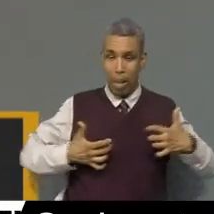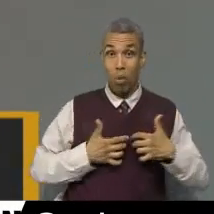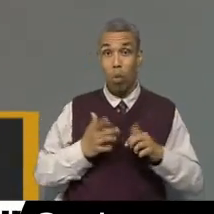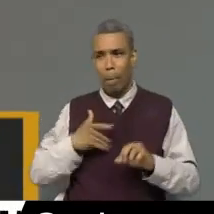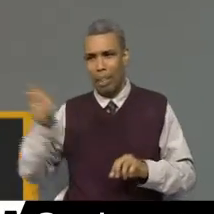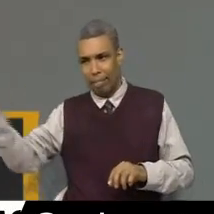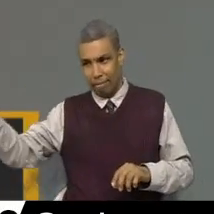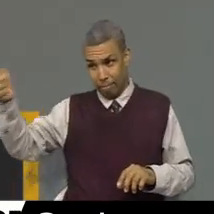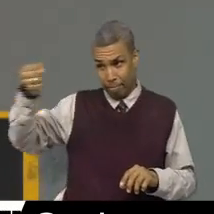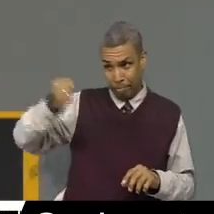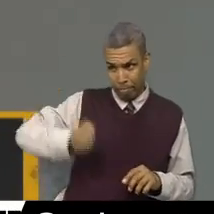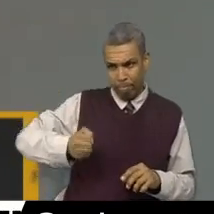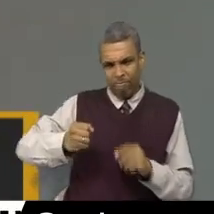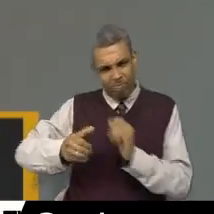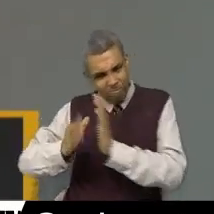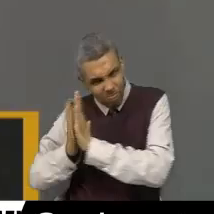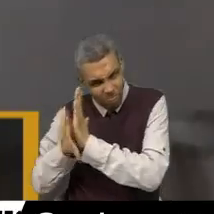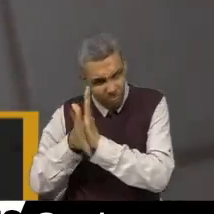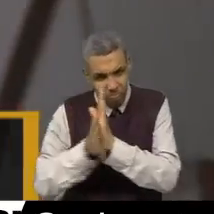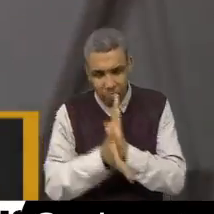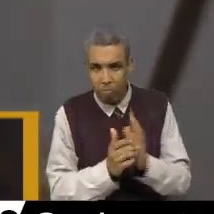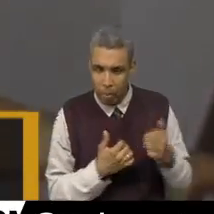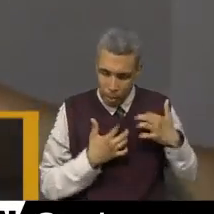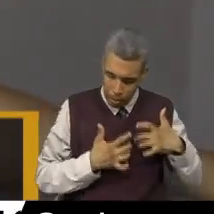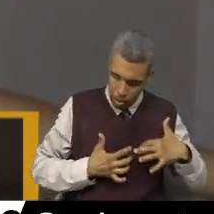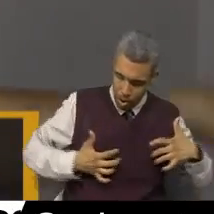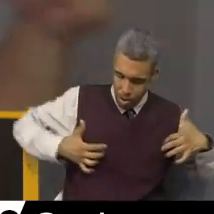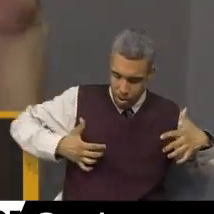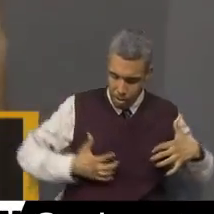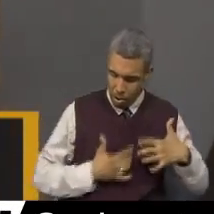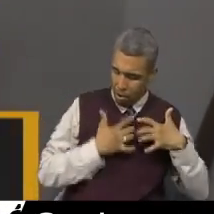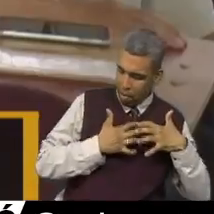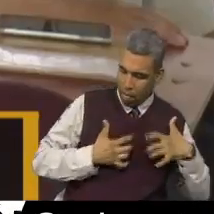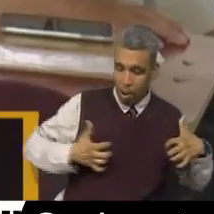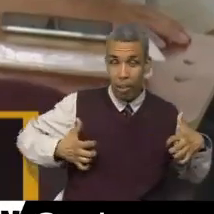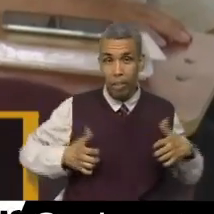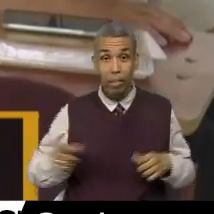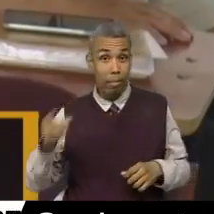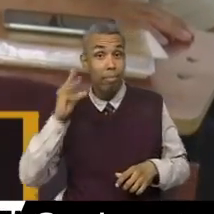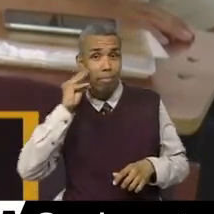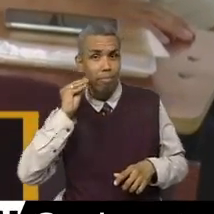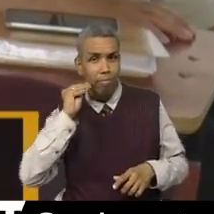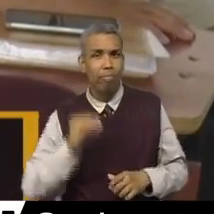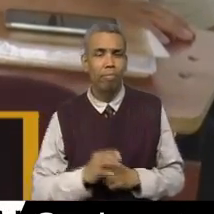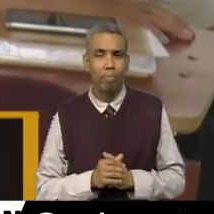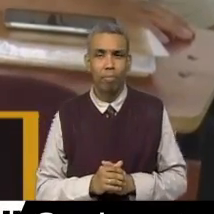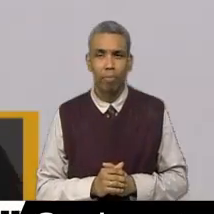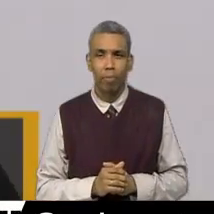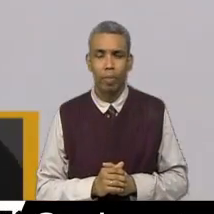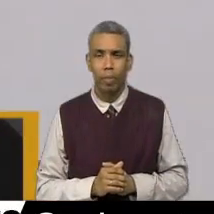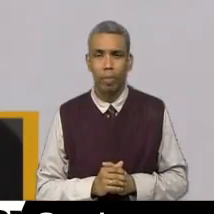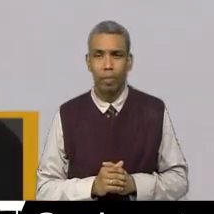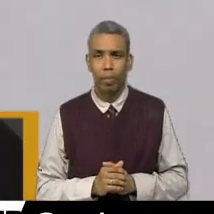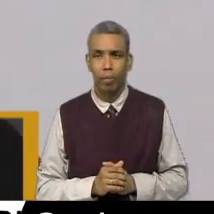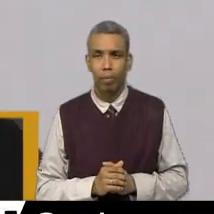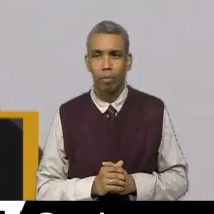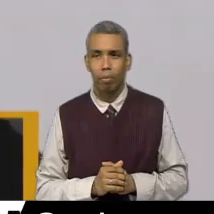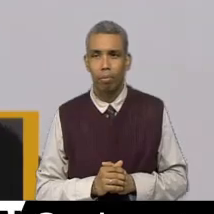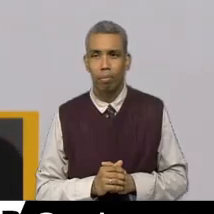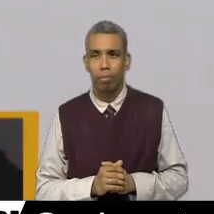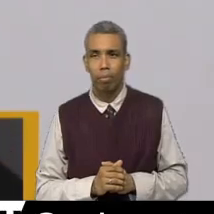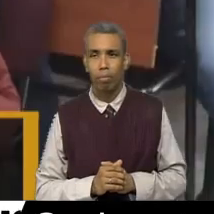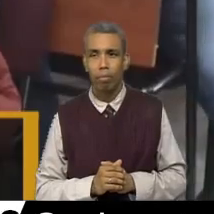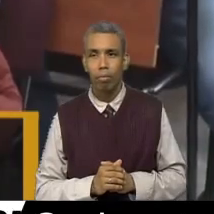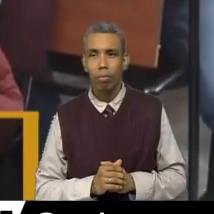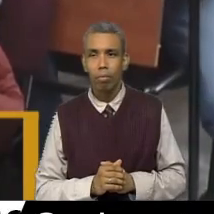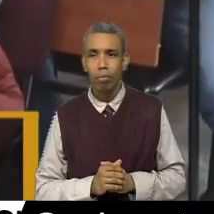está orientado al tema de acordeón. El taller estuvo presidido por un experto en el tema y que viene de una de las escuelas más destacadas del país